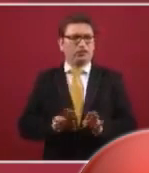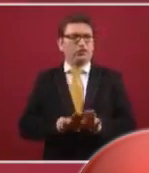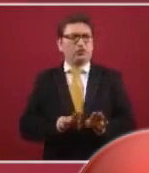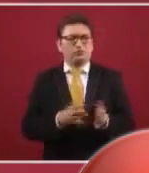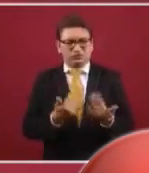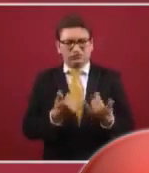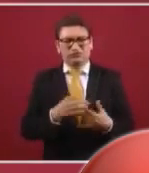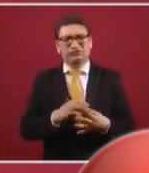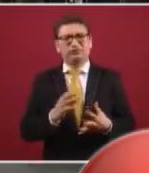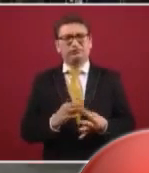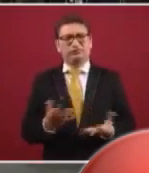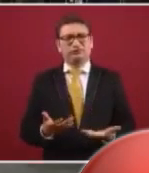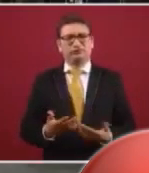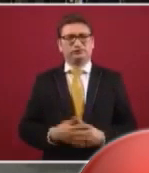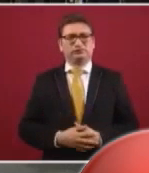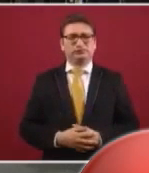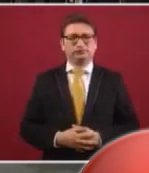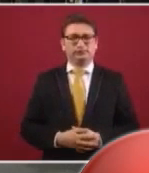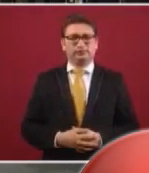explique.